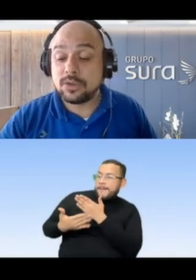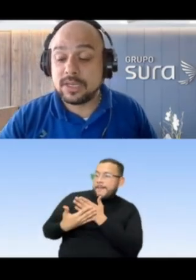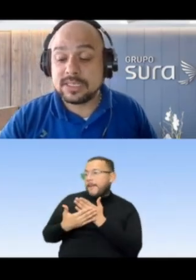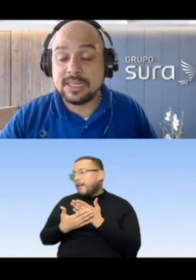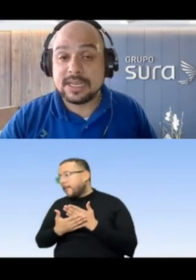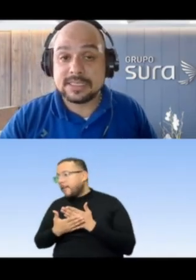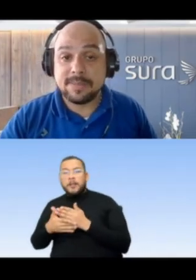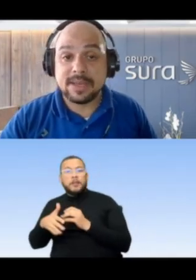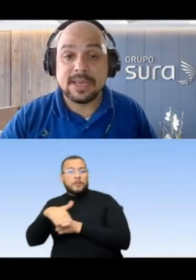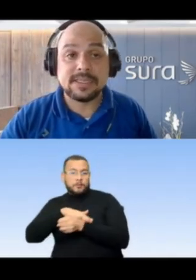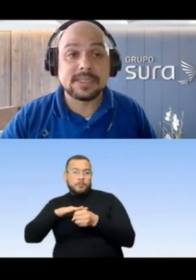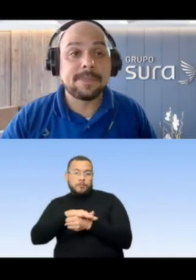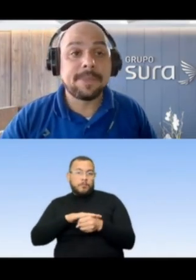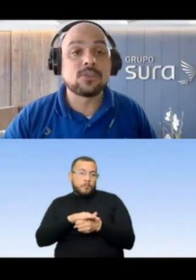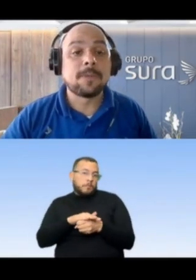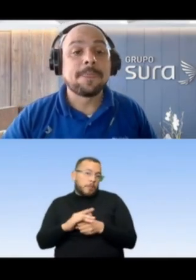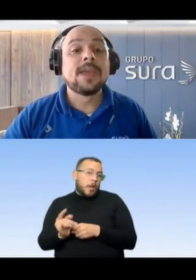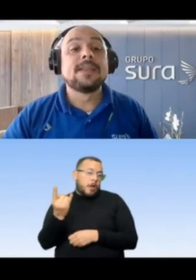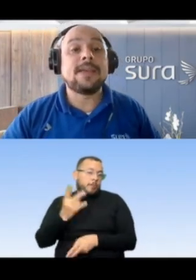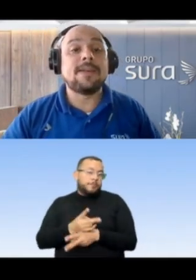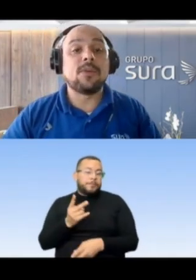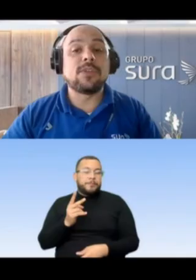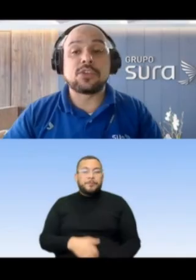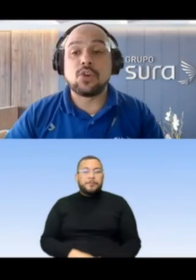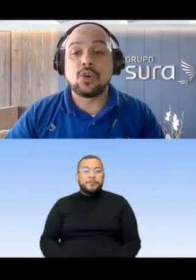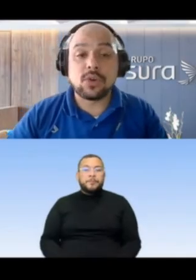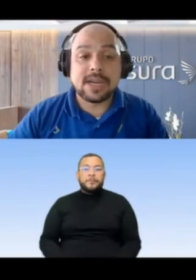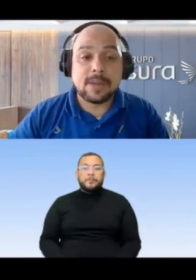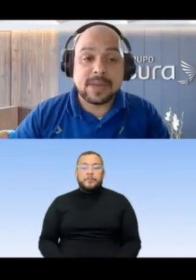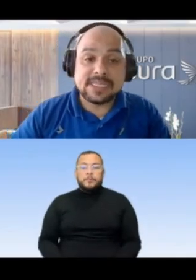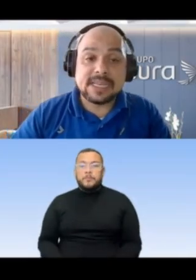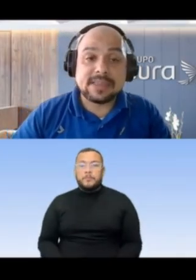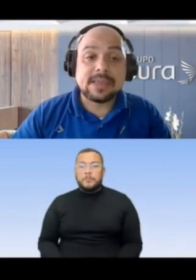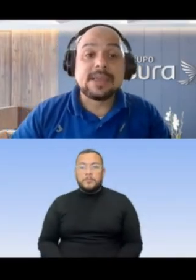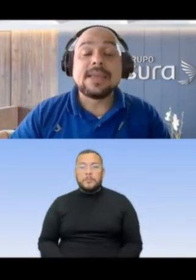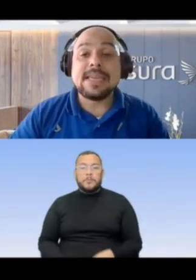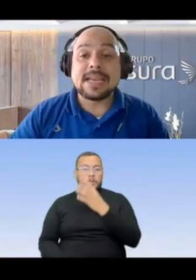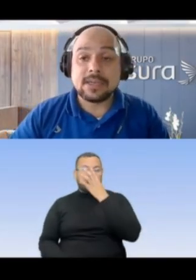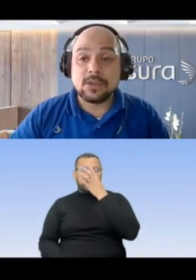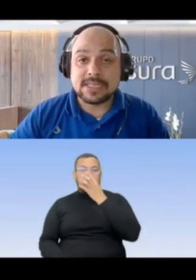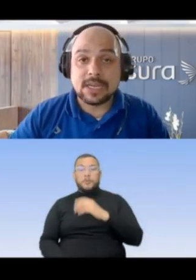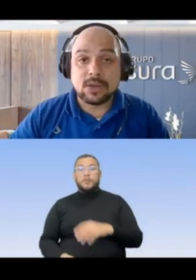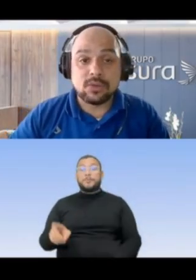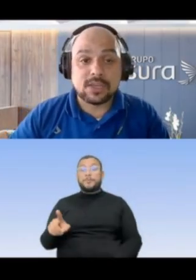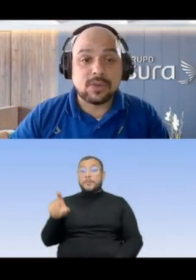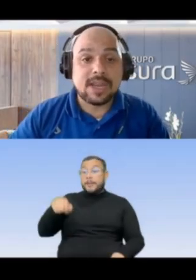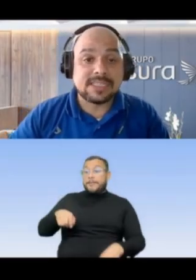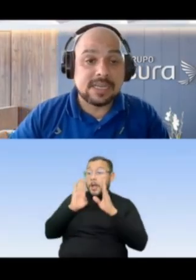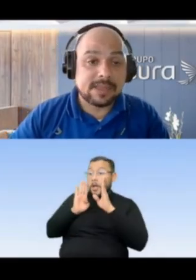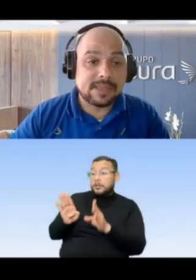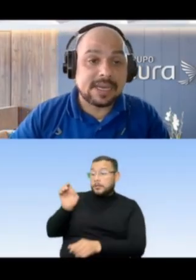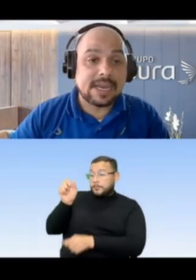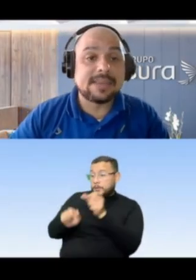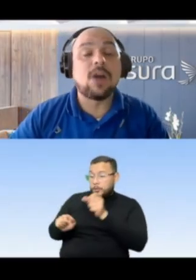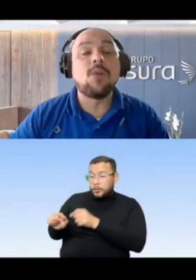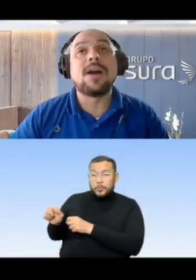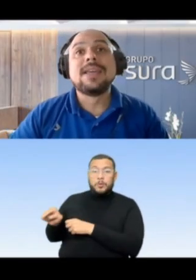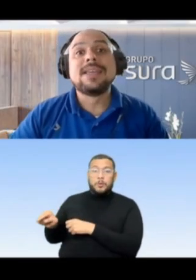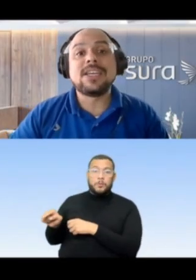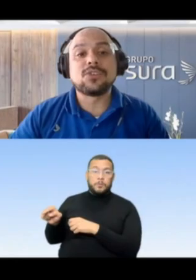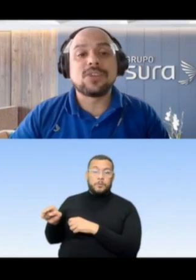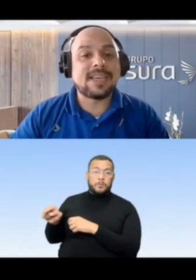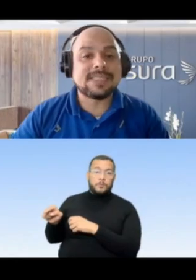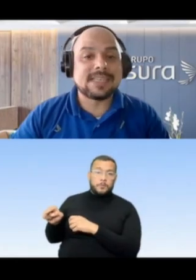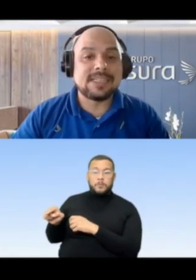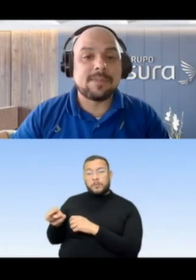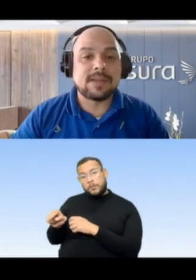para situaciones críticas de emergencias. ¿Listo? Debemos de socorrer al paciente y hacer lo que es el contexto de la cinemática del